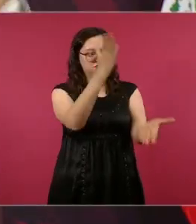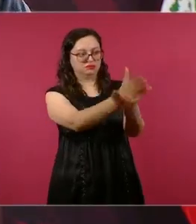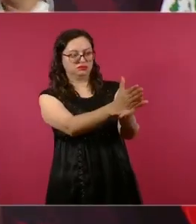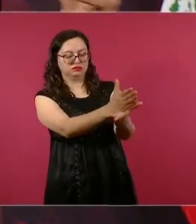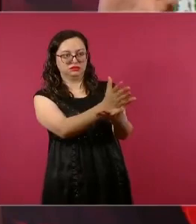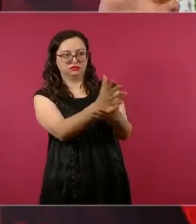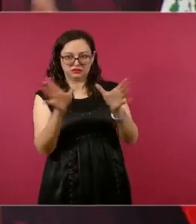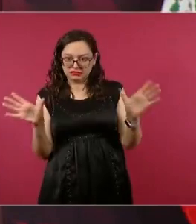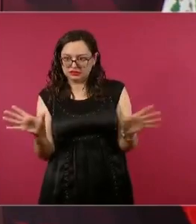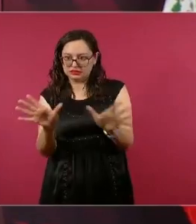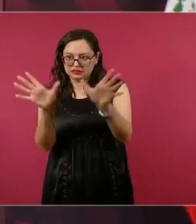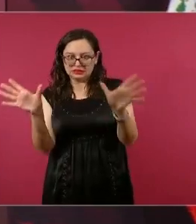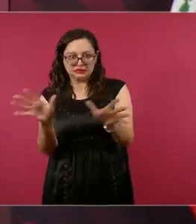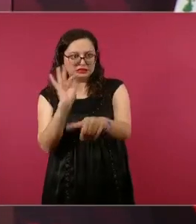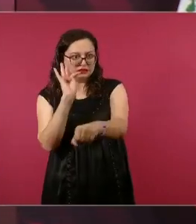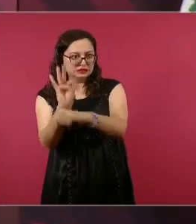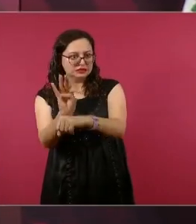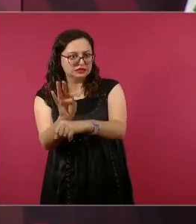Entonces,